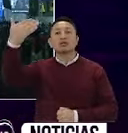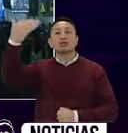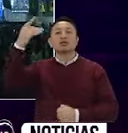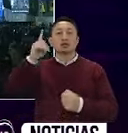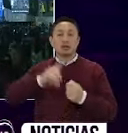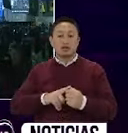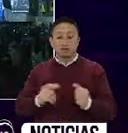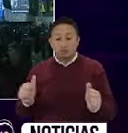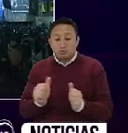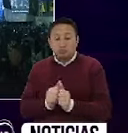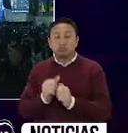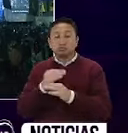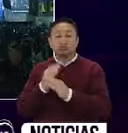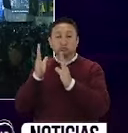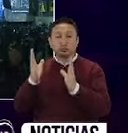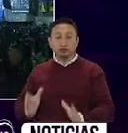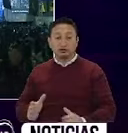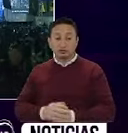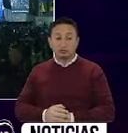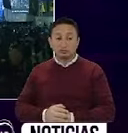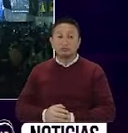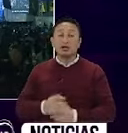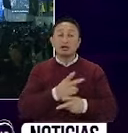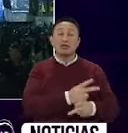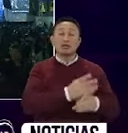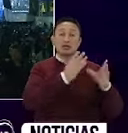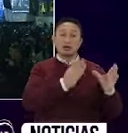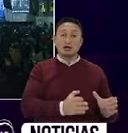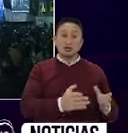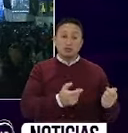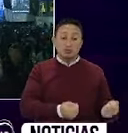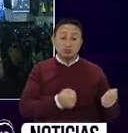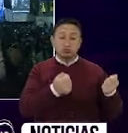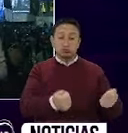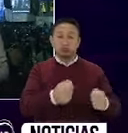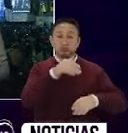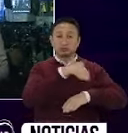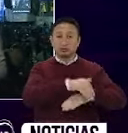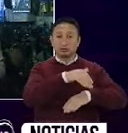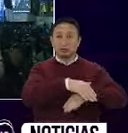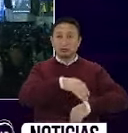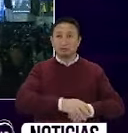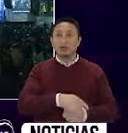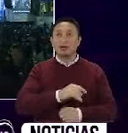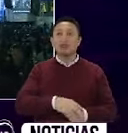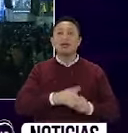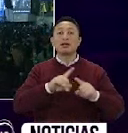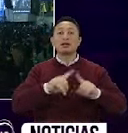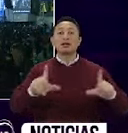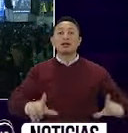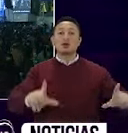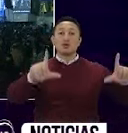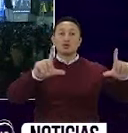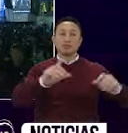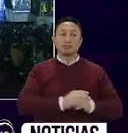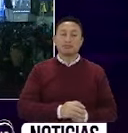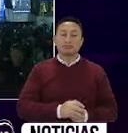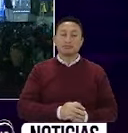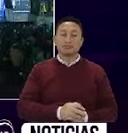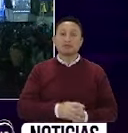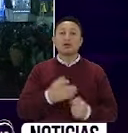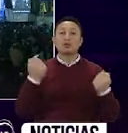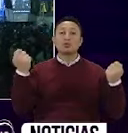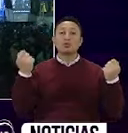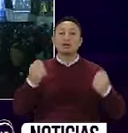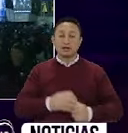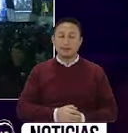capitalino, junto a sus funcionarios y también a los concejales, entregaron en horas de la tarde varios títulos habilitantes como parte de las